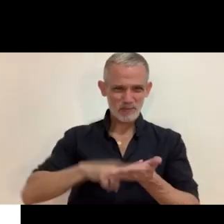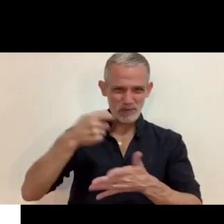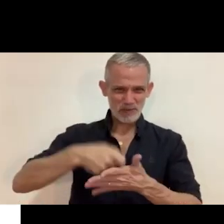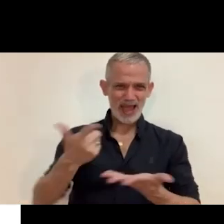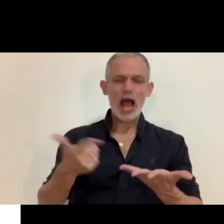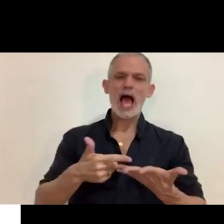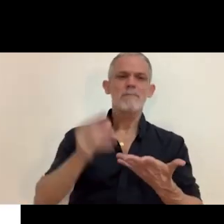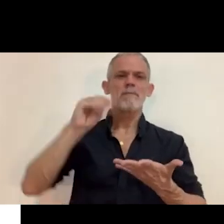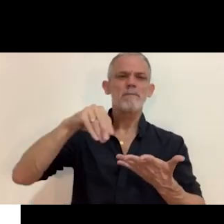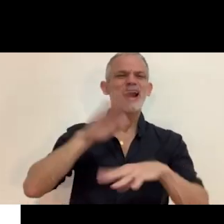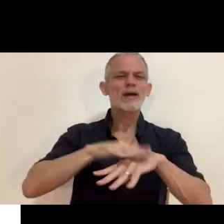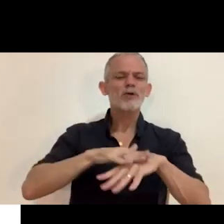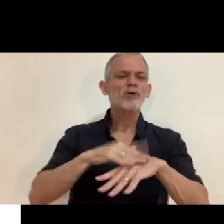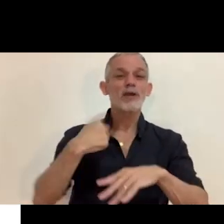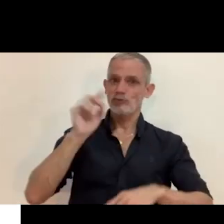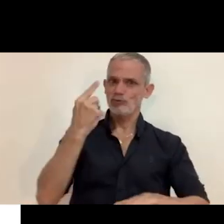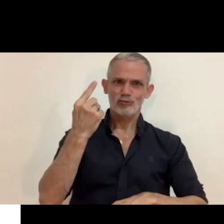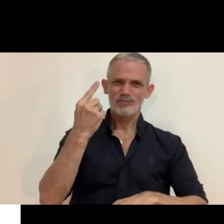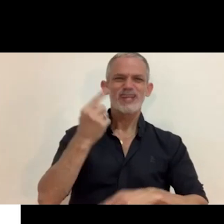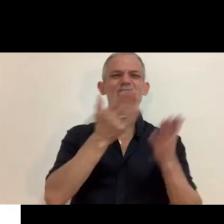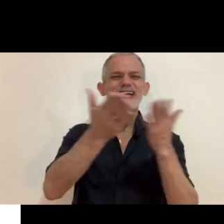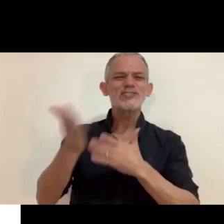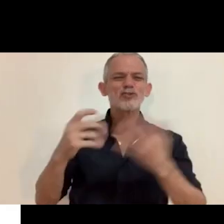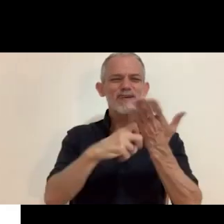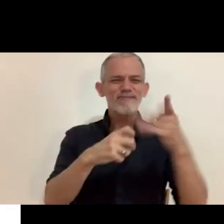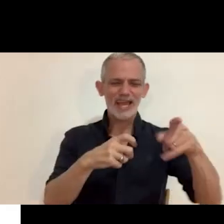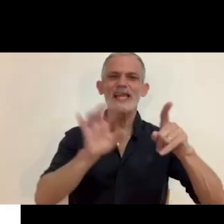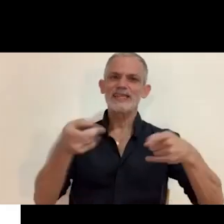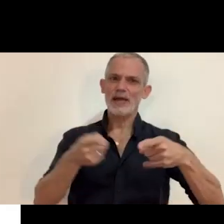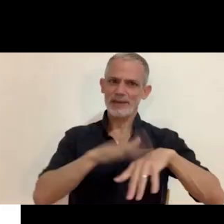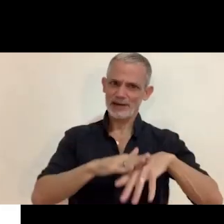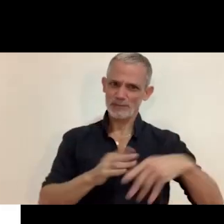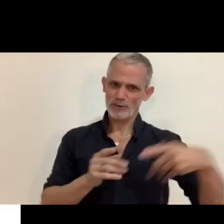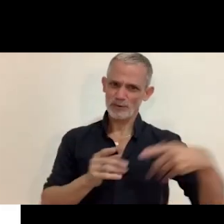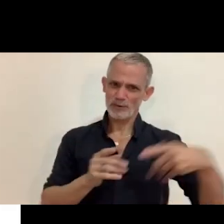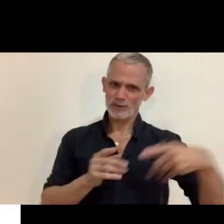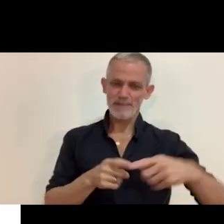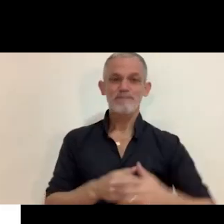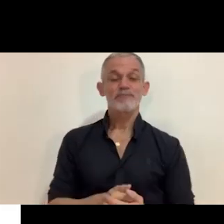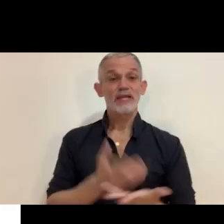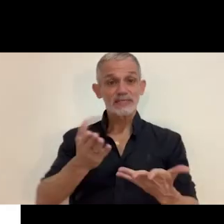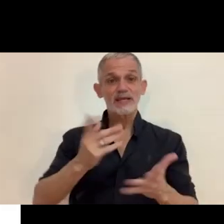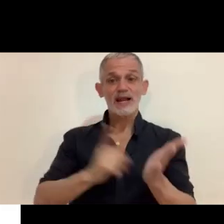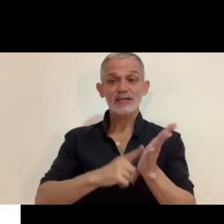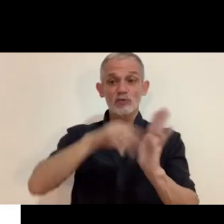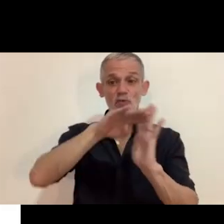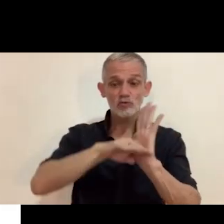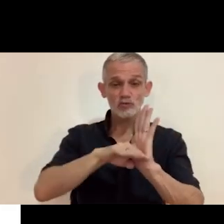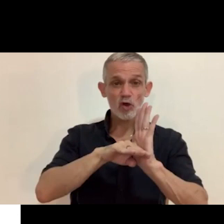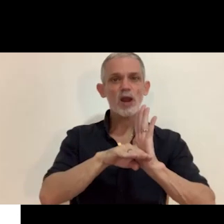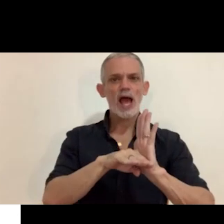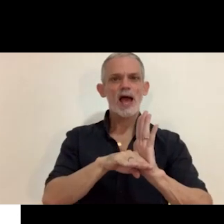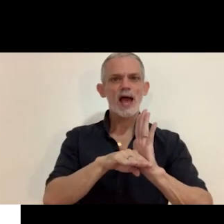la responsabilidad a los asesores fiscales. Esta resolución generó